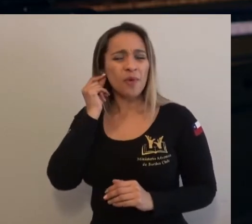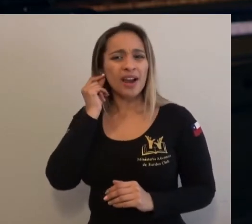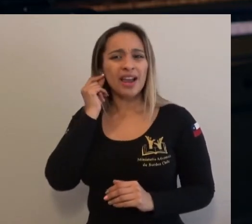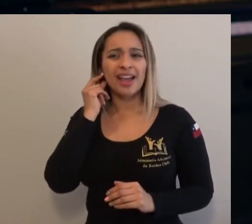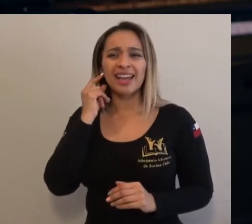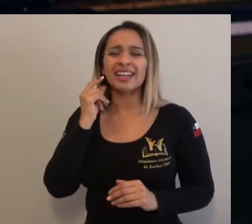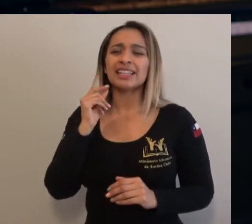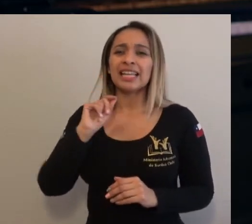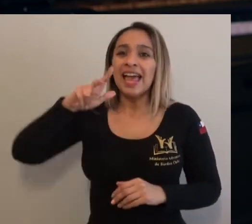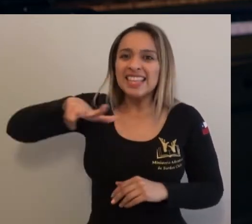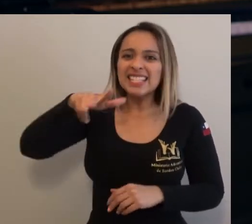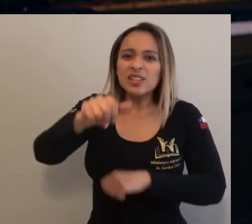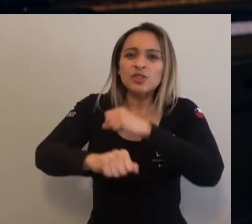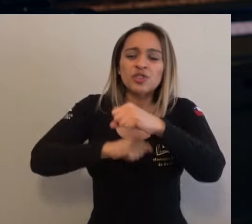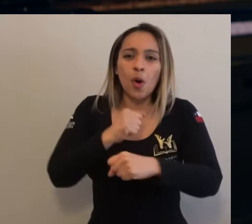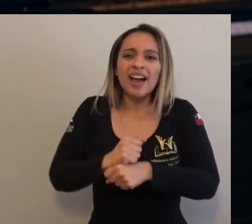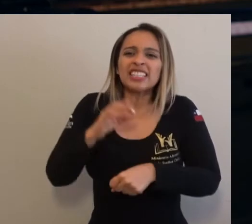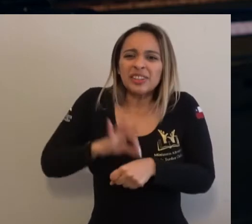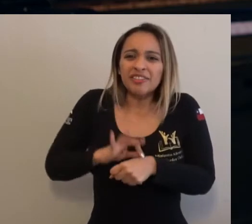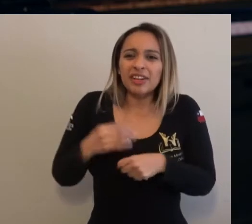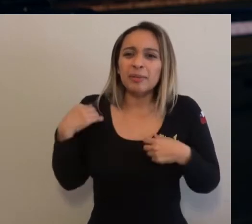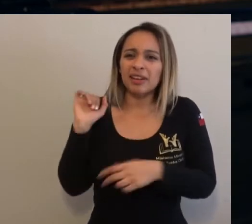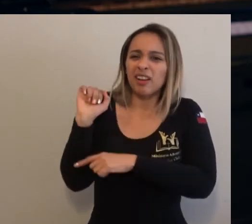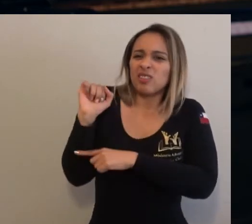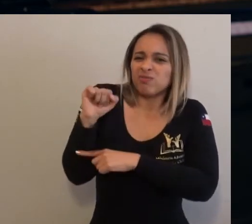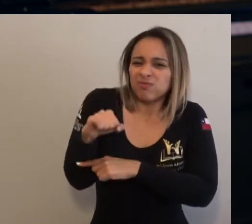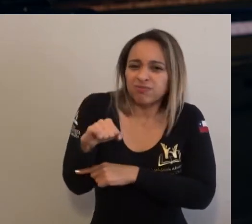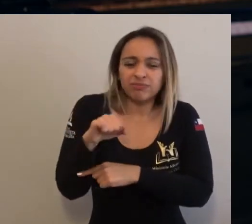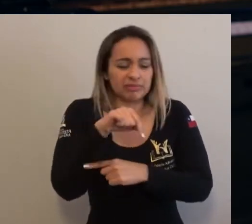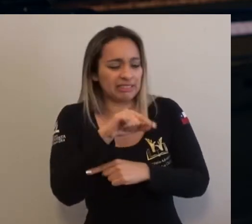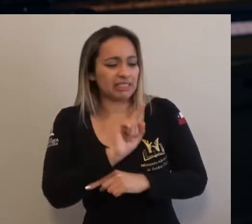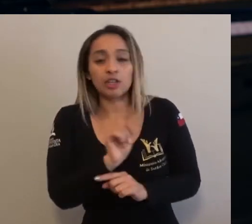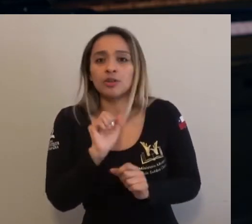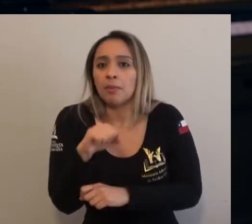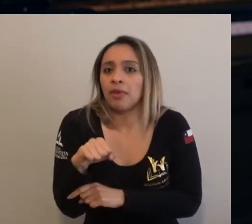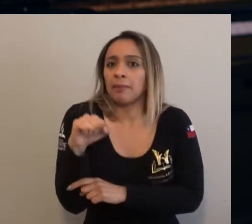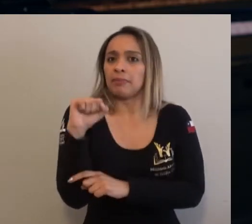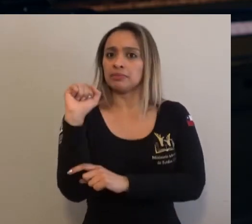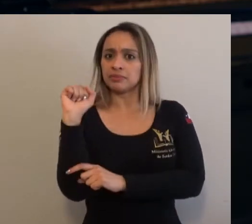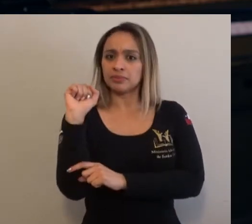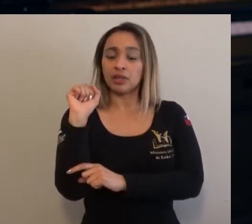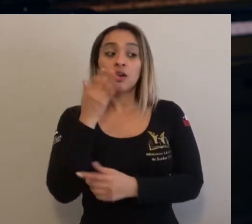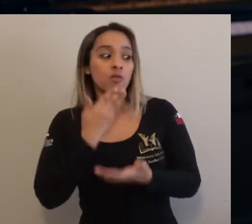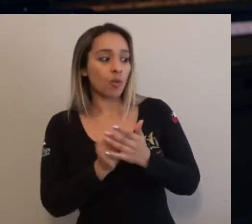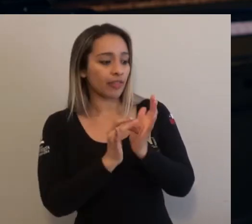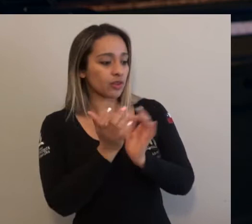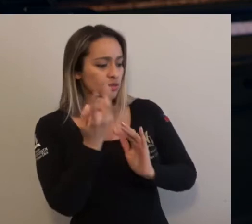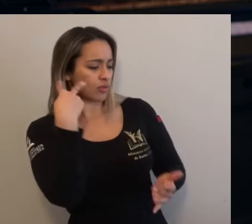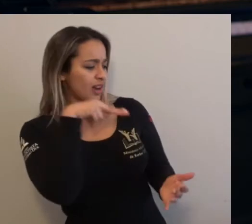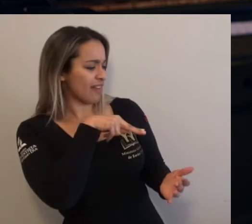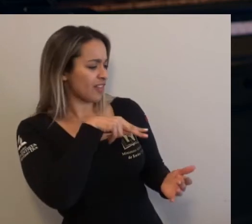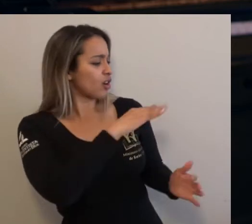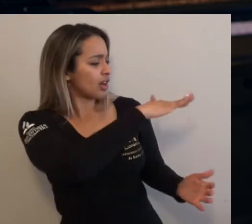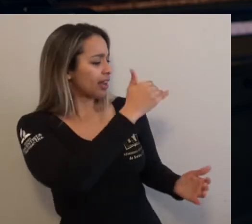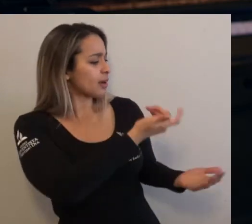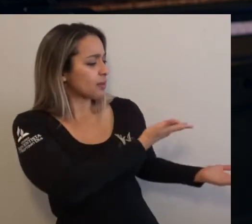años tenía espíritu de enfermedad, y andaba encorvada, y en ninguna manera se podía enderezar. Cuando Jesús la vio, la llamó y